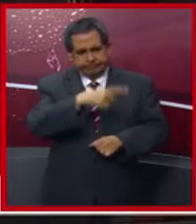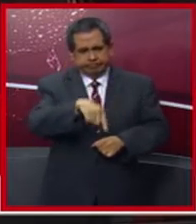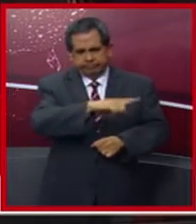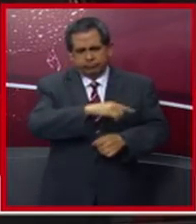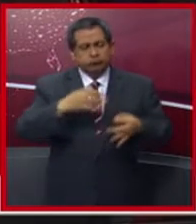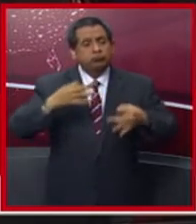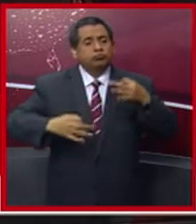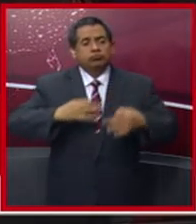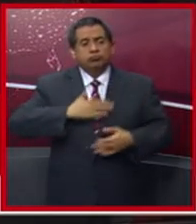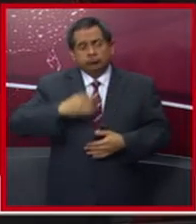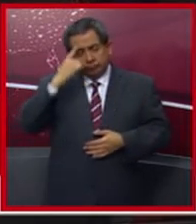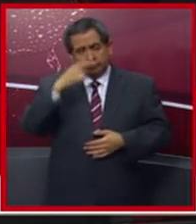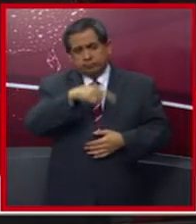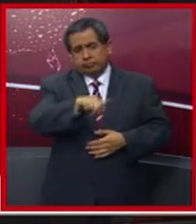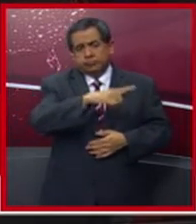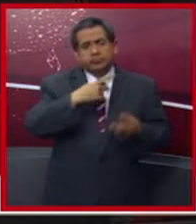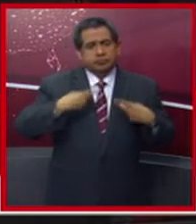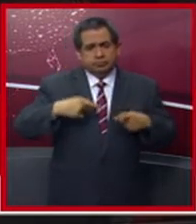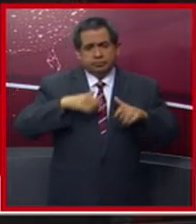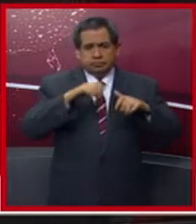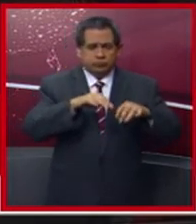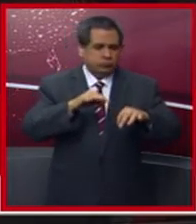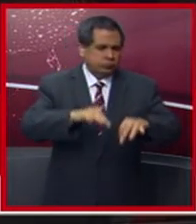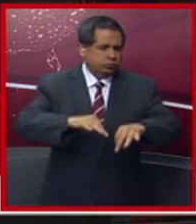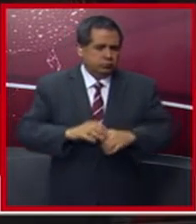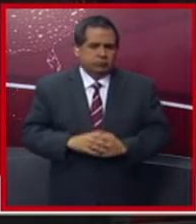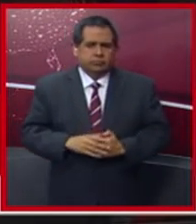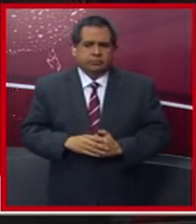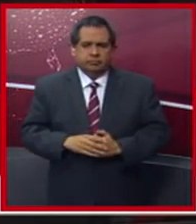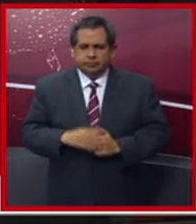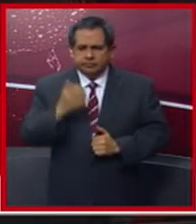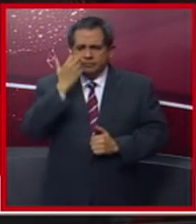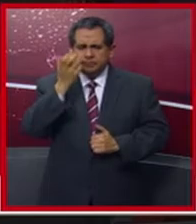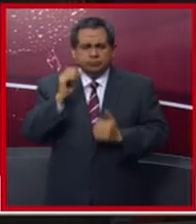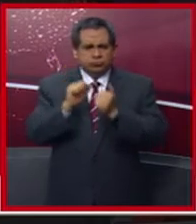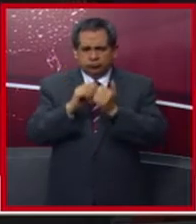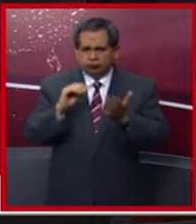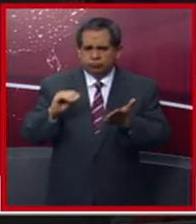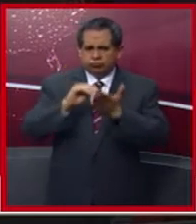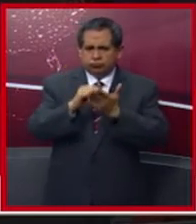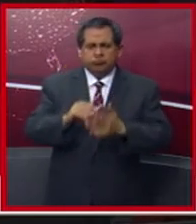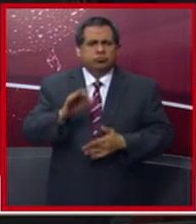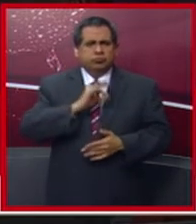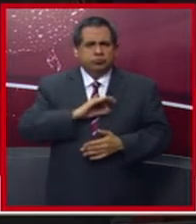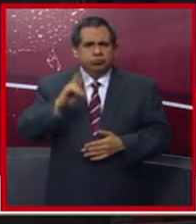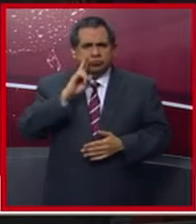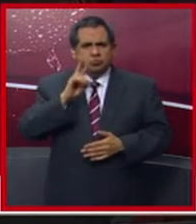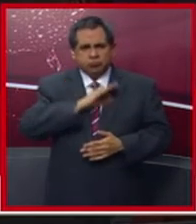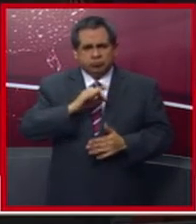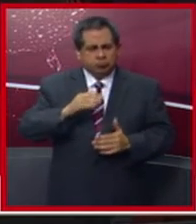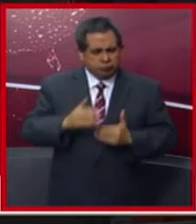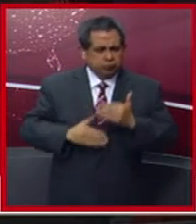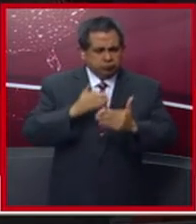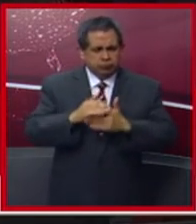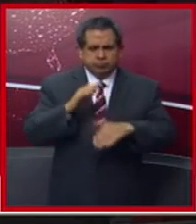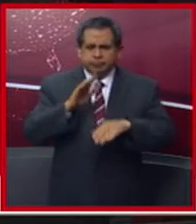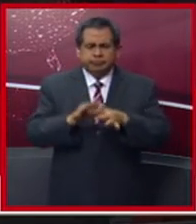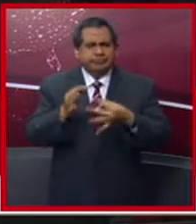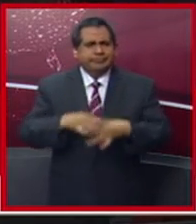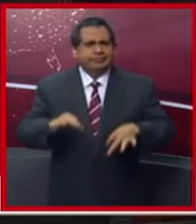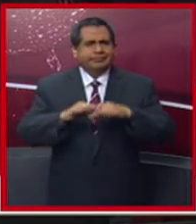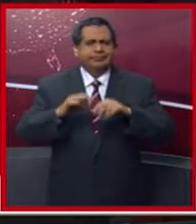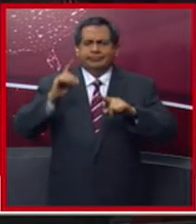justicia laboral. Ha sido un gran paso. Buscamos que a través de esta implementación se puedan dar las resoluciones a quien